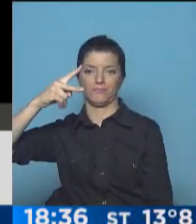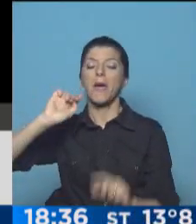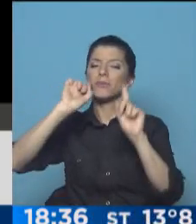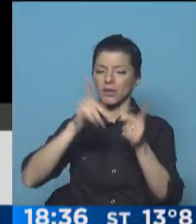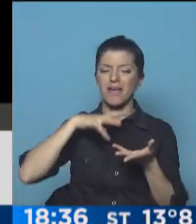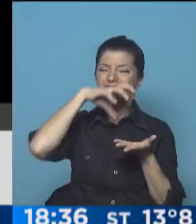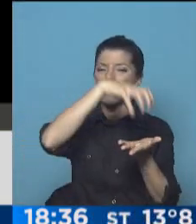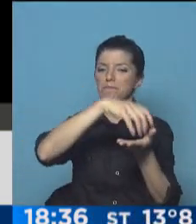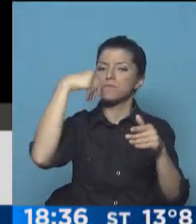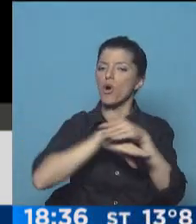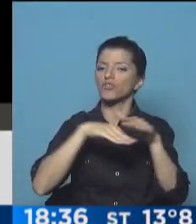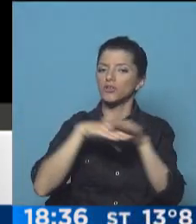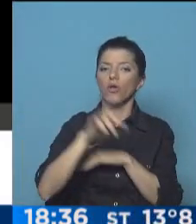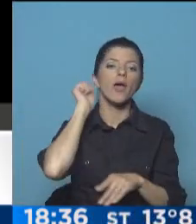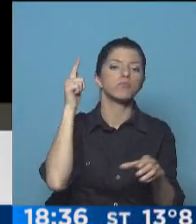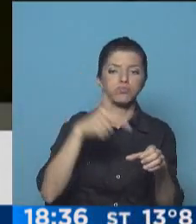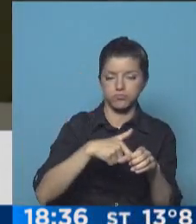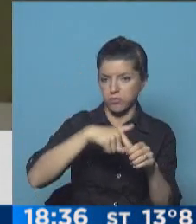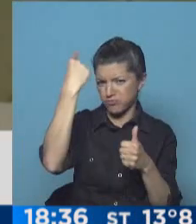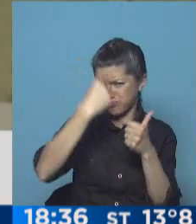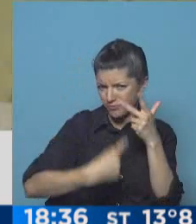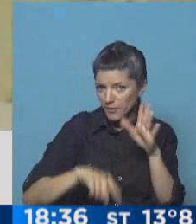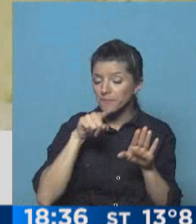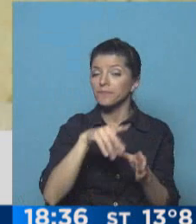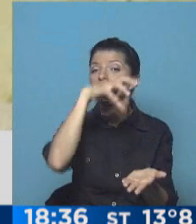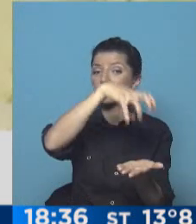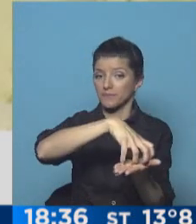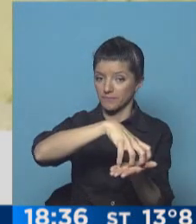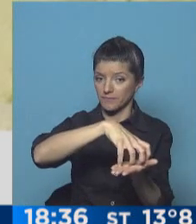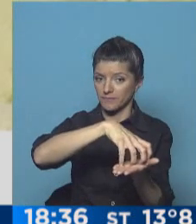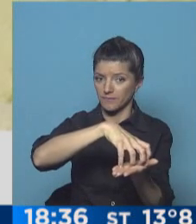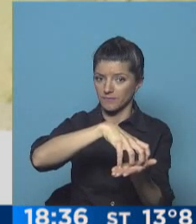de combustible en Ramón Santos, que independenciará